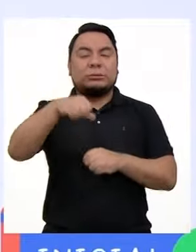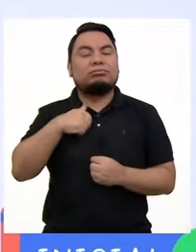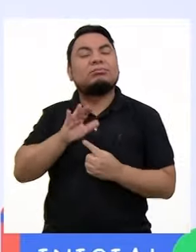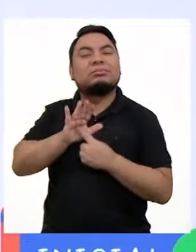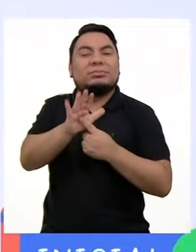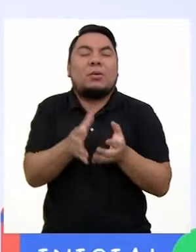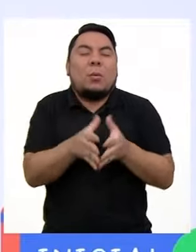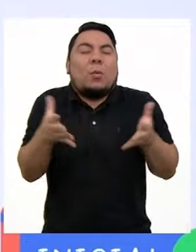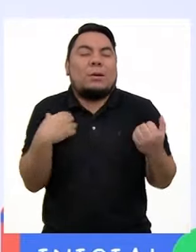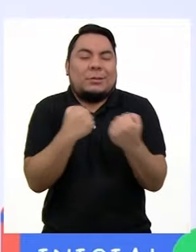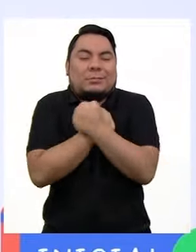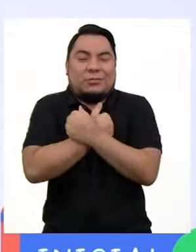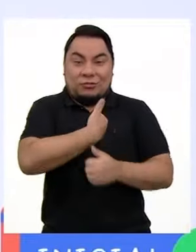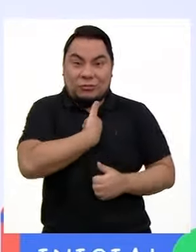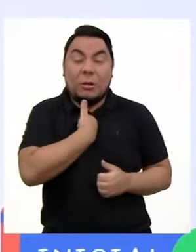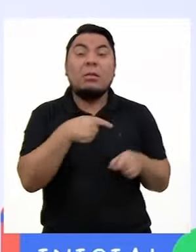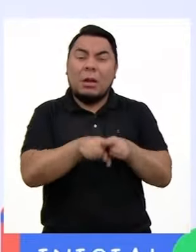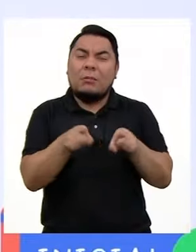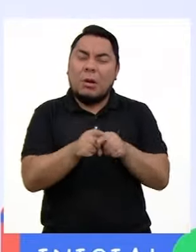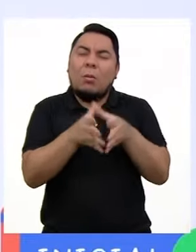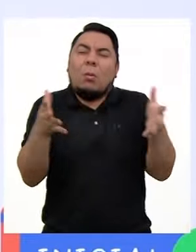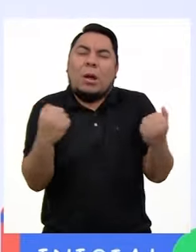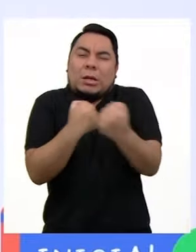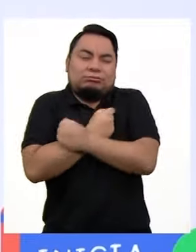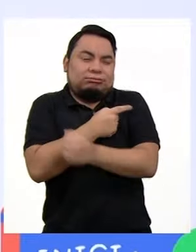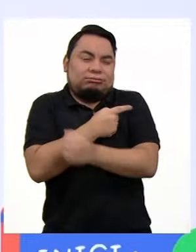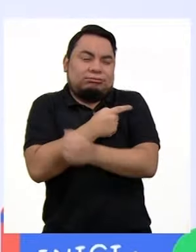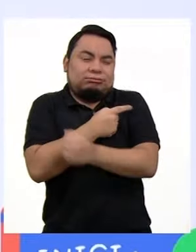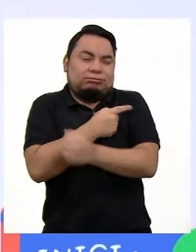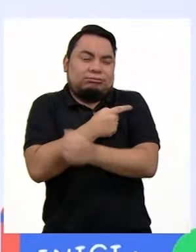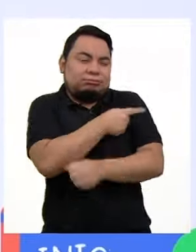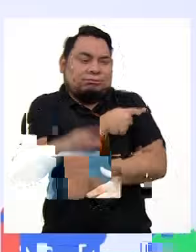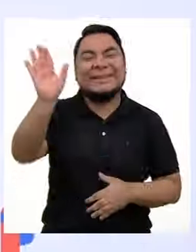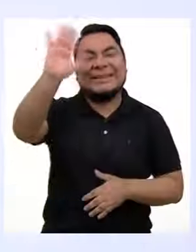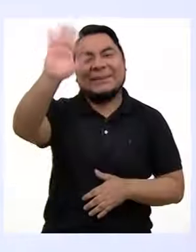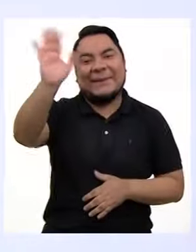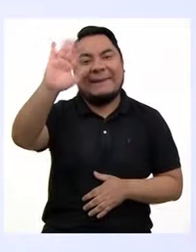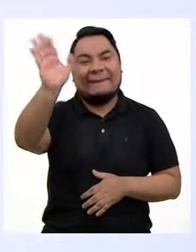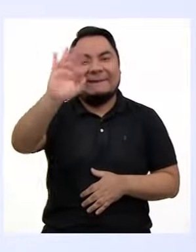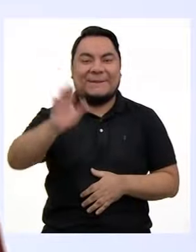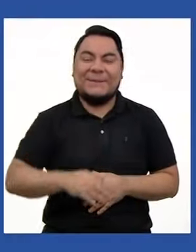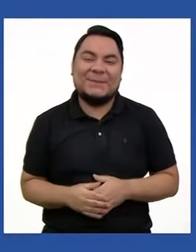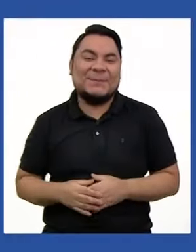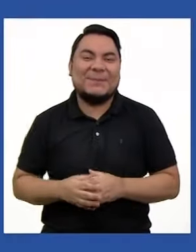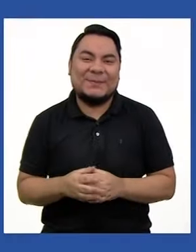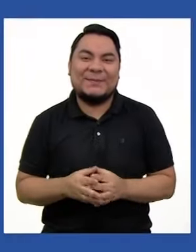demostramos cuánto nos queremos y, sobre todo, cuánto queremos. ¡Chau!